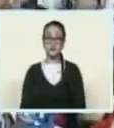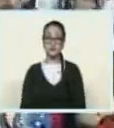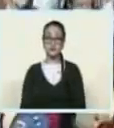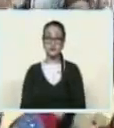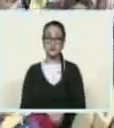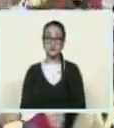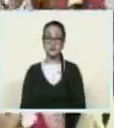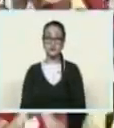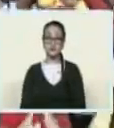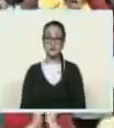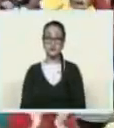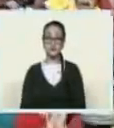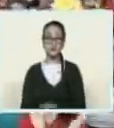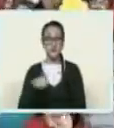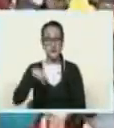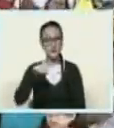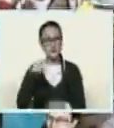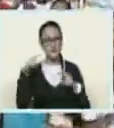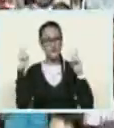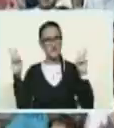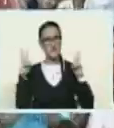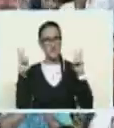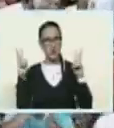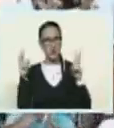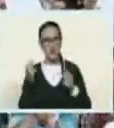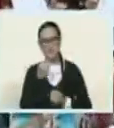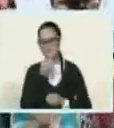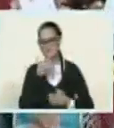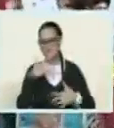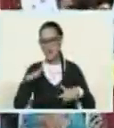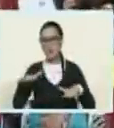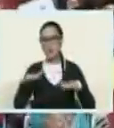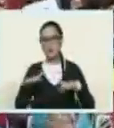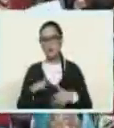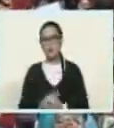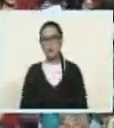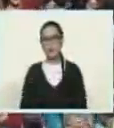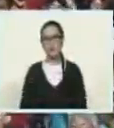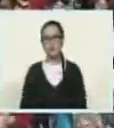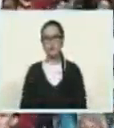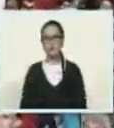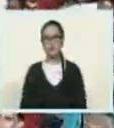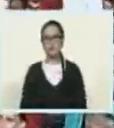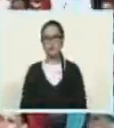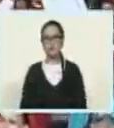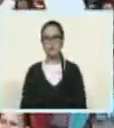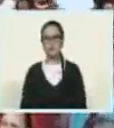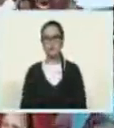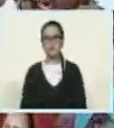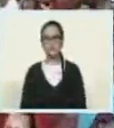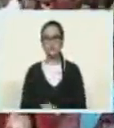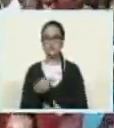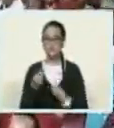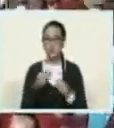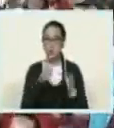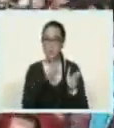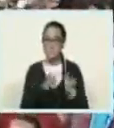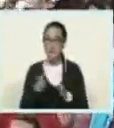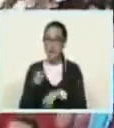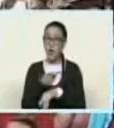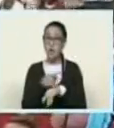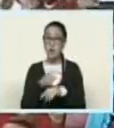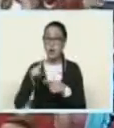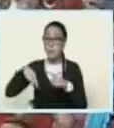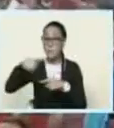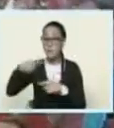Fue una victoria sin duda hermosa, donde pudimos construir el plan de gobierno para los